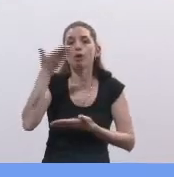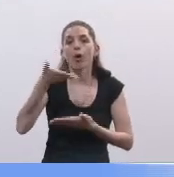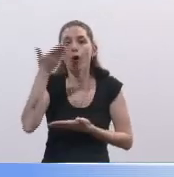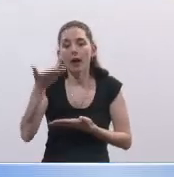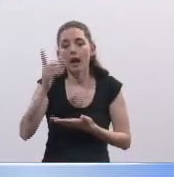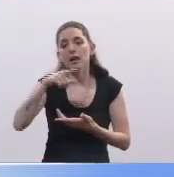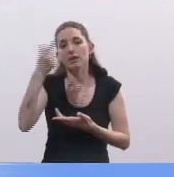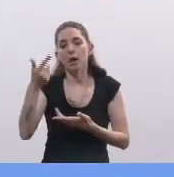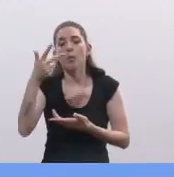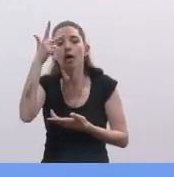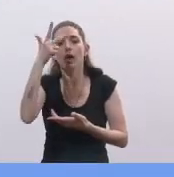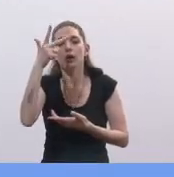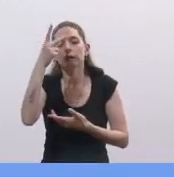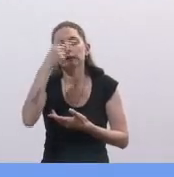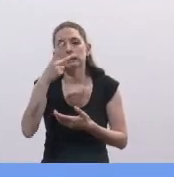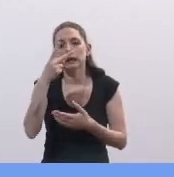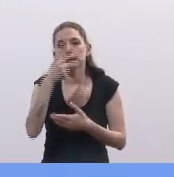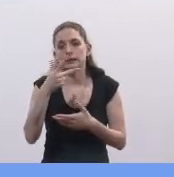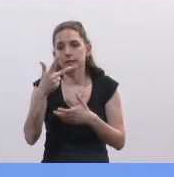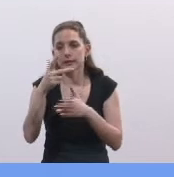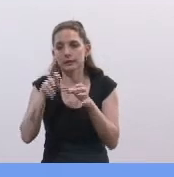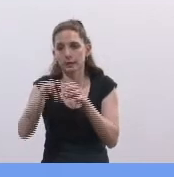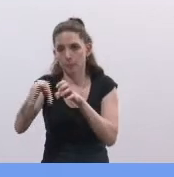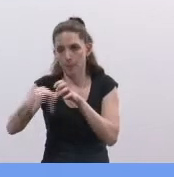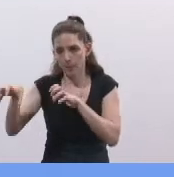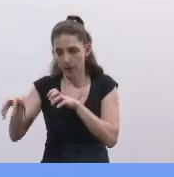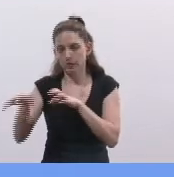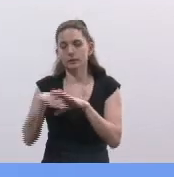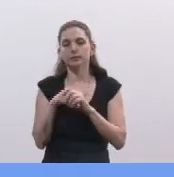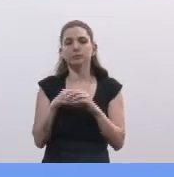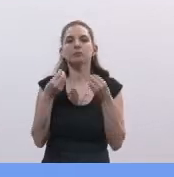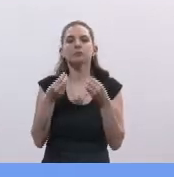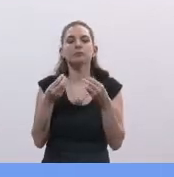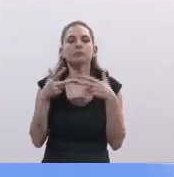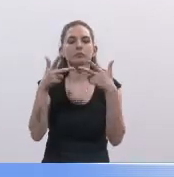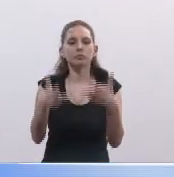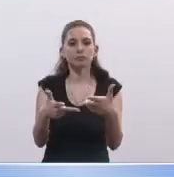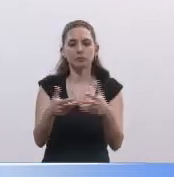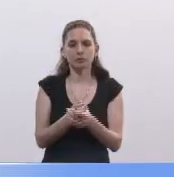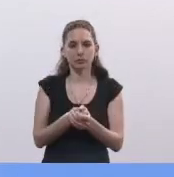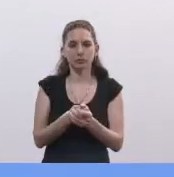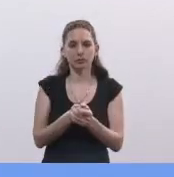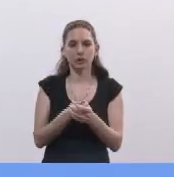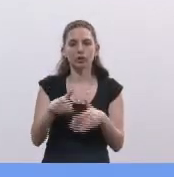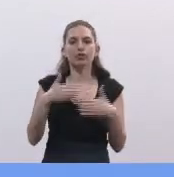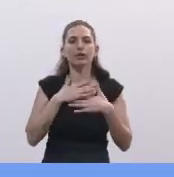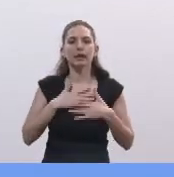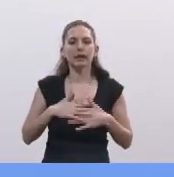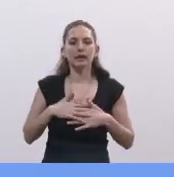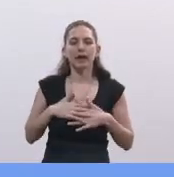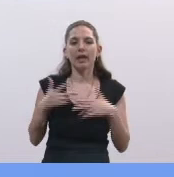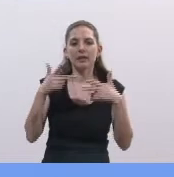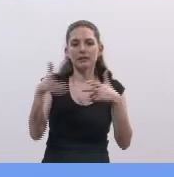2/3 partes. 5 de 7. Con lo cual, ¿qué quiero decir? ¿Y qué quiero llevar la tranquilidad de decir todo